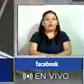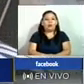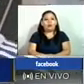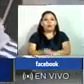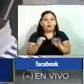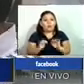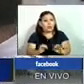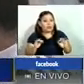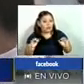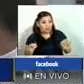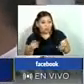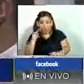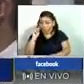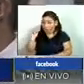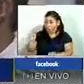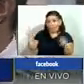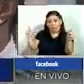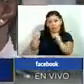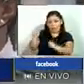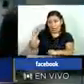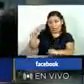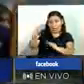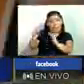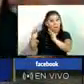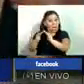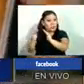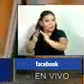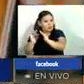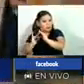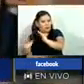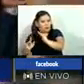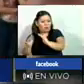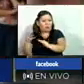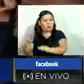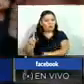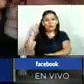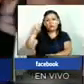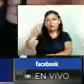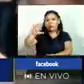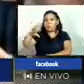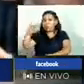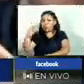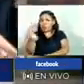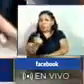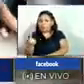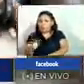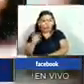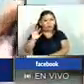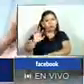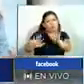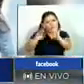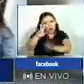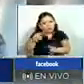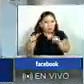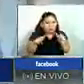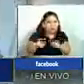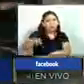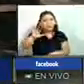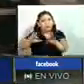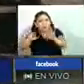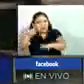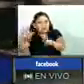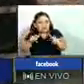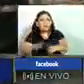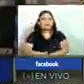la mayoría menores hicieron una fiesta en esta casa que estaba desocupada Habían como 150 personas de 12, 13 hasta por ahí los 17, 17